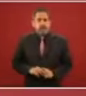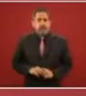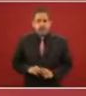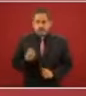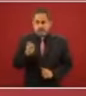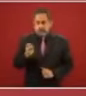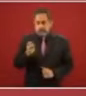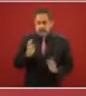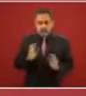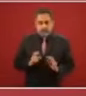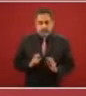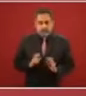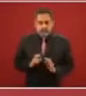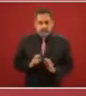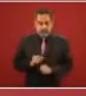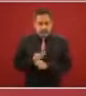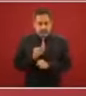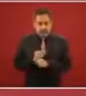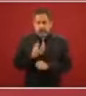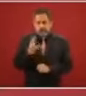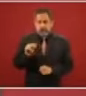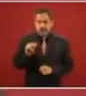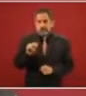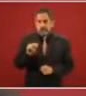esto no es